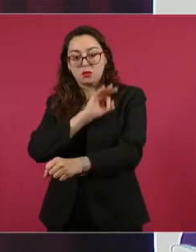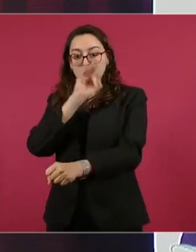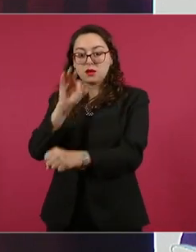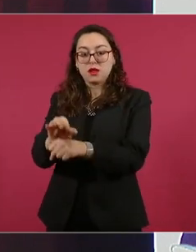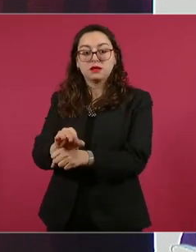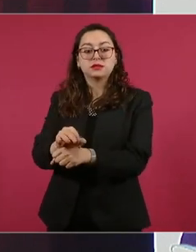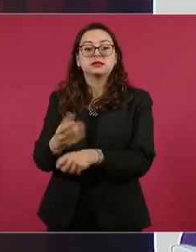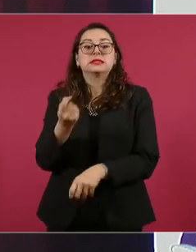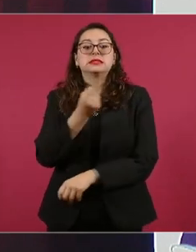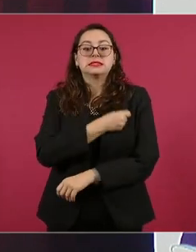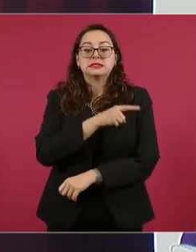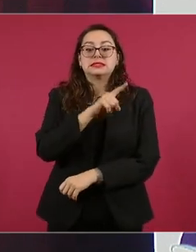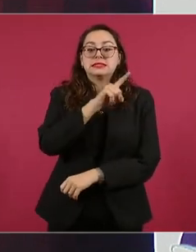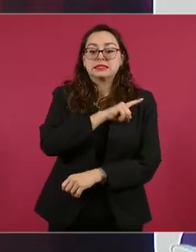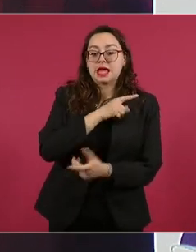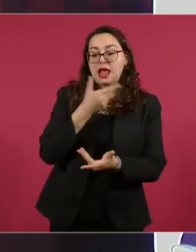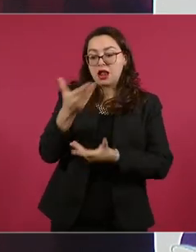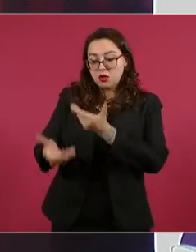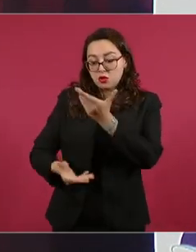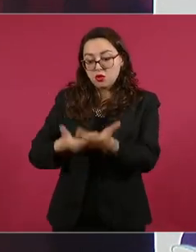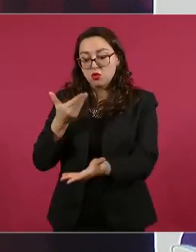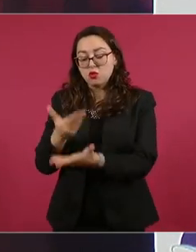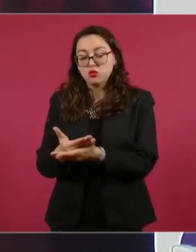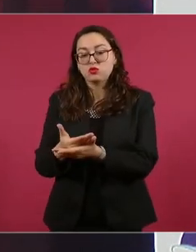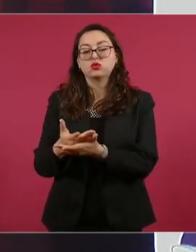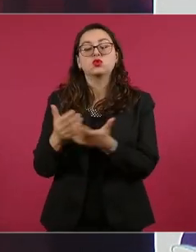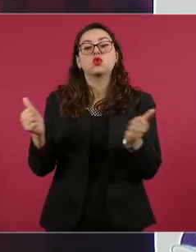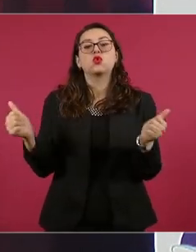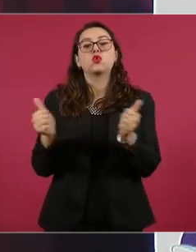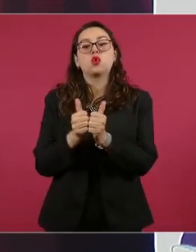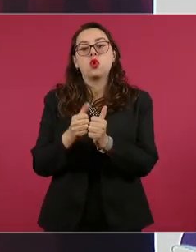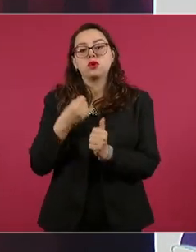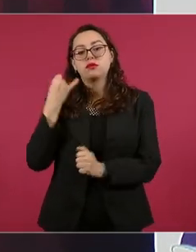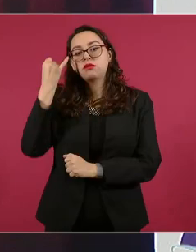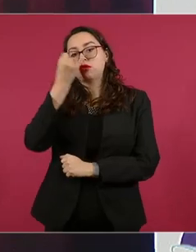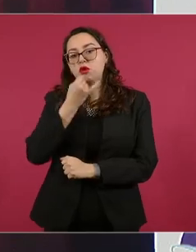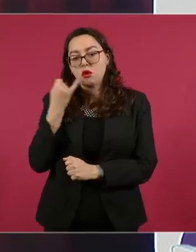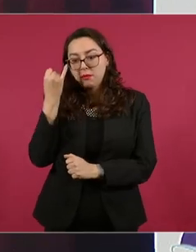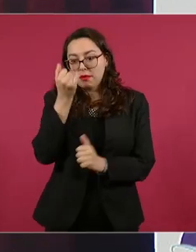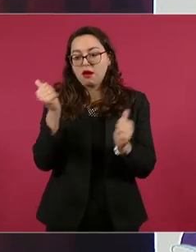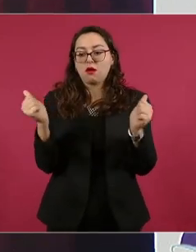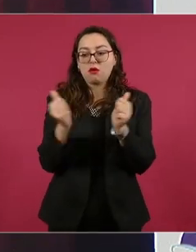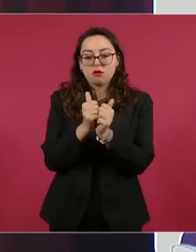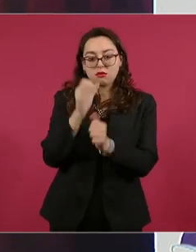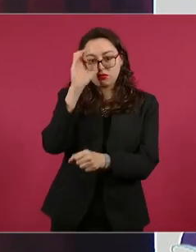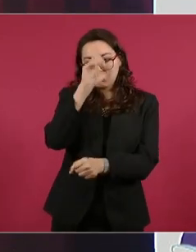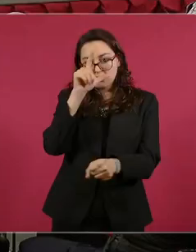salud adecuados a la cultura, a la lengua de nuestros pueblos, también